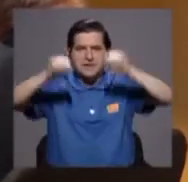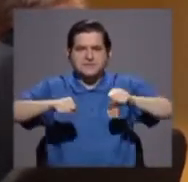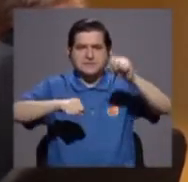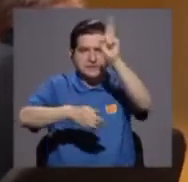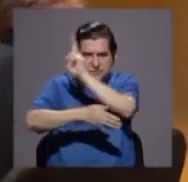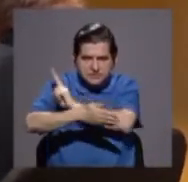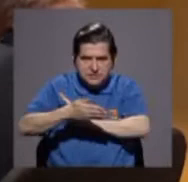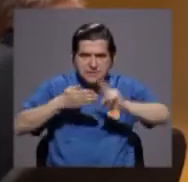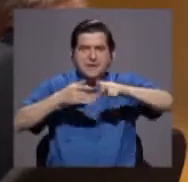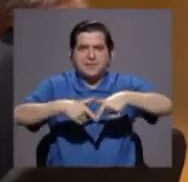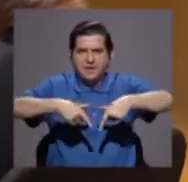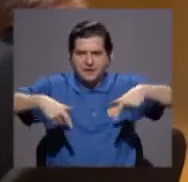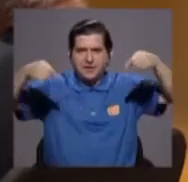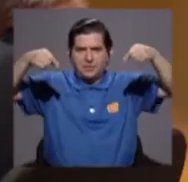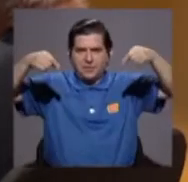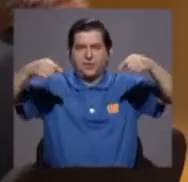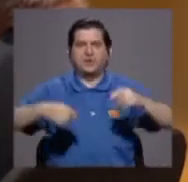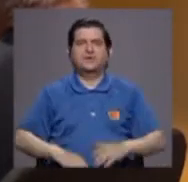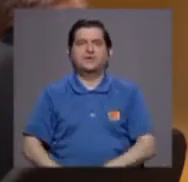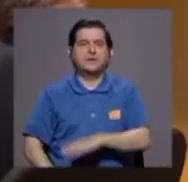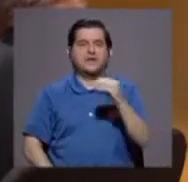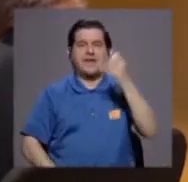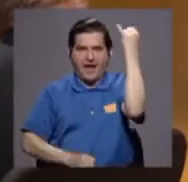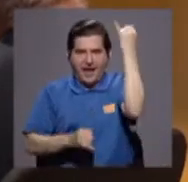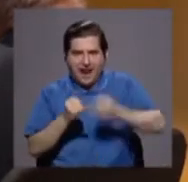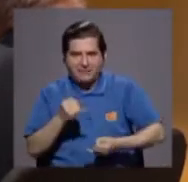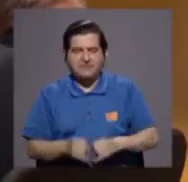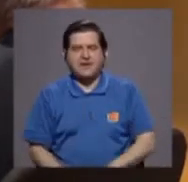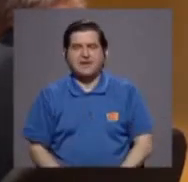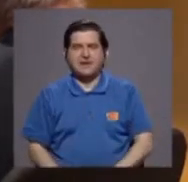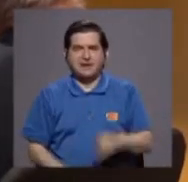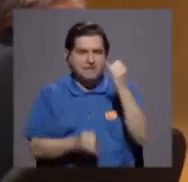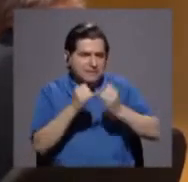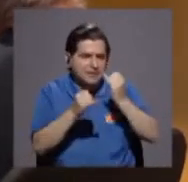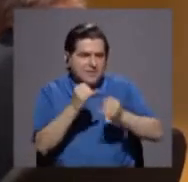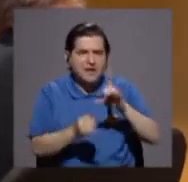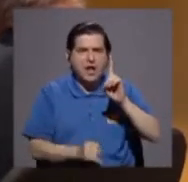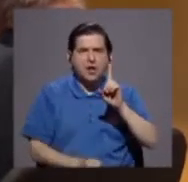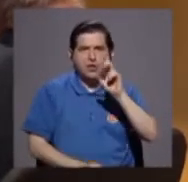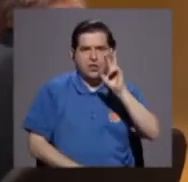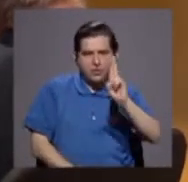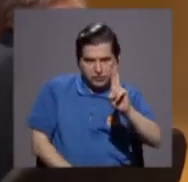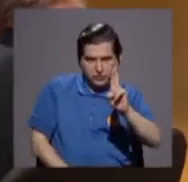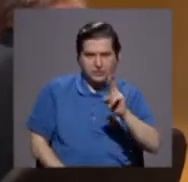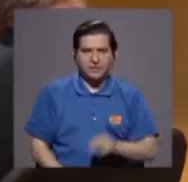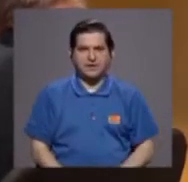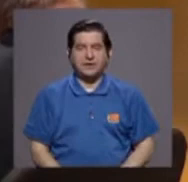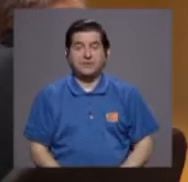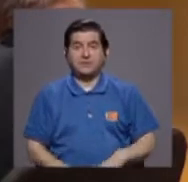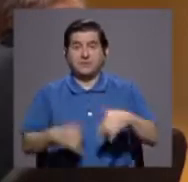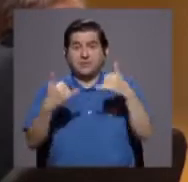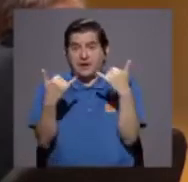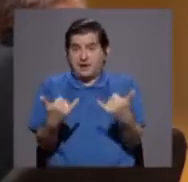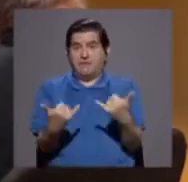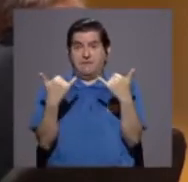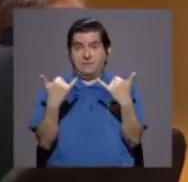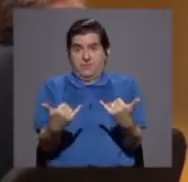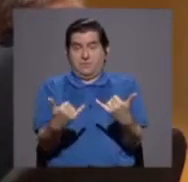universitario japonés, y terminó su doctorado y está teniendo